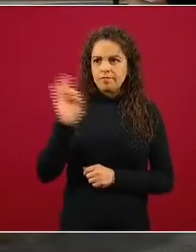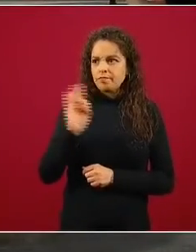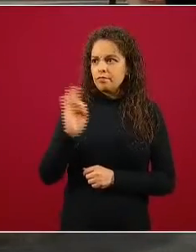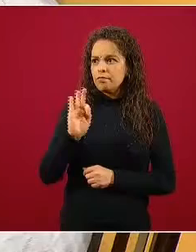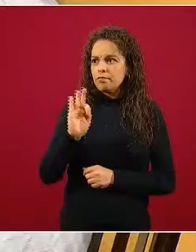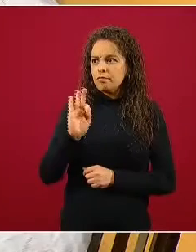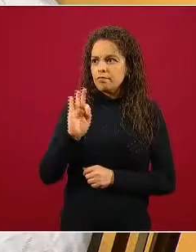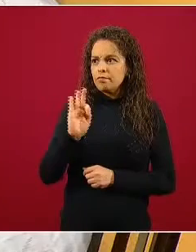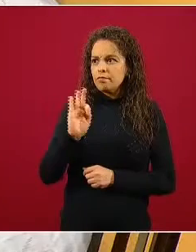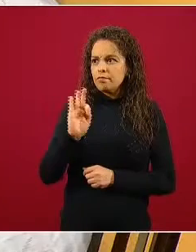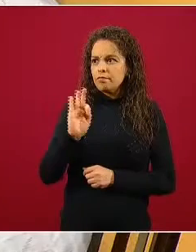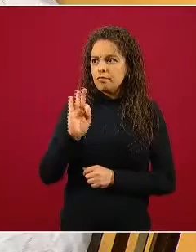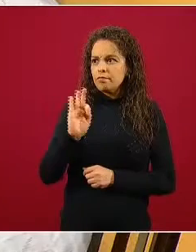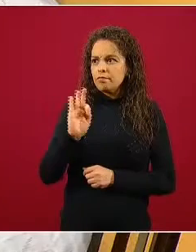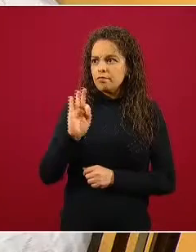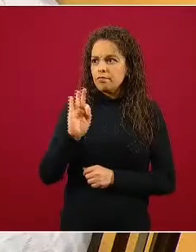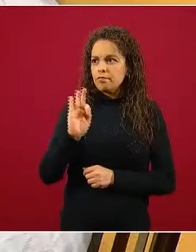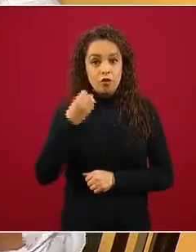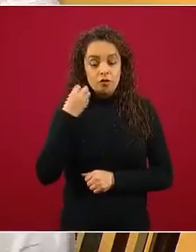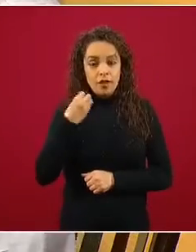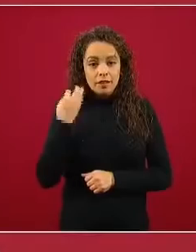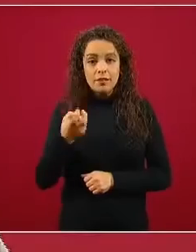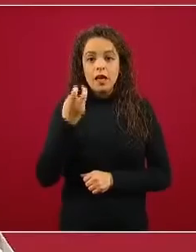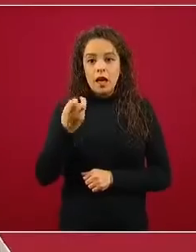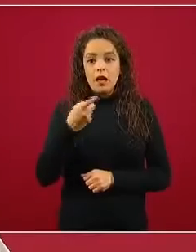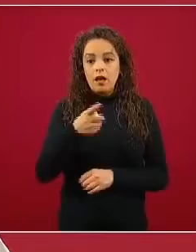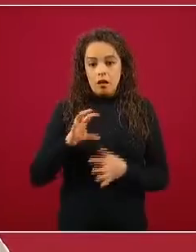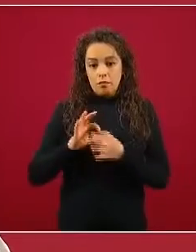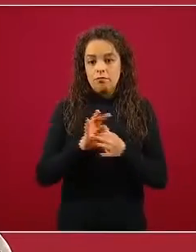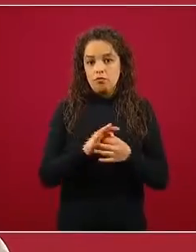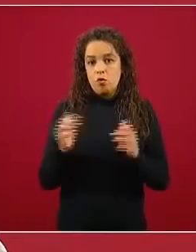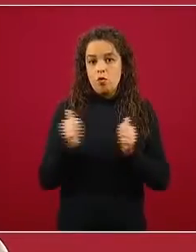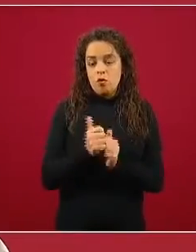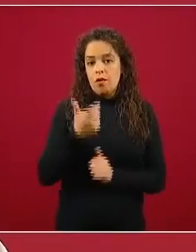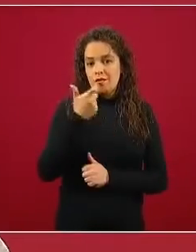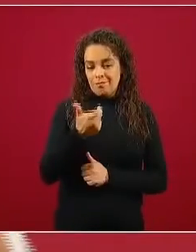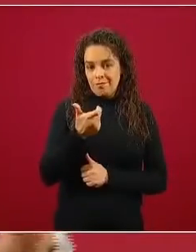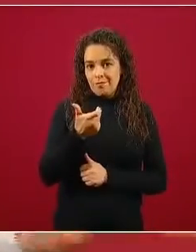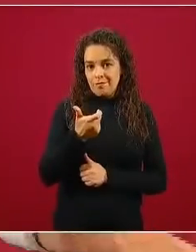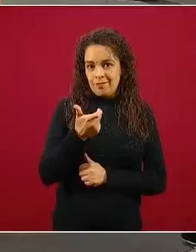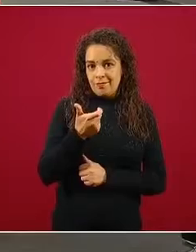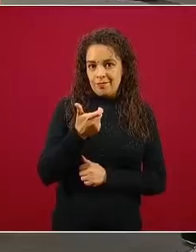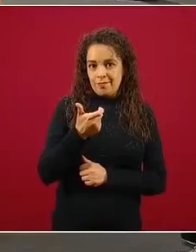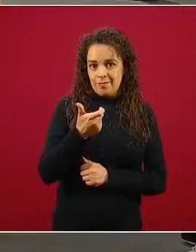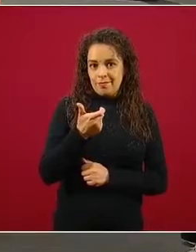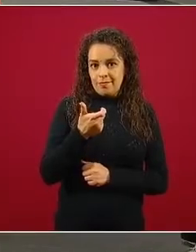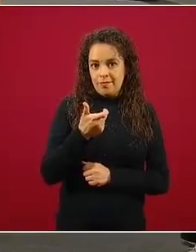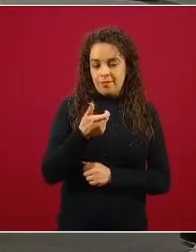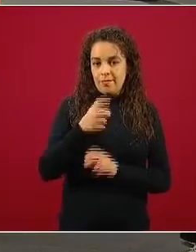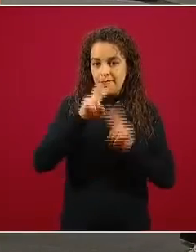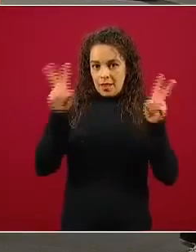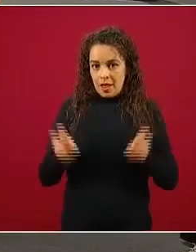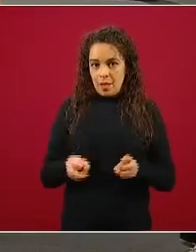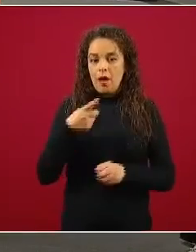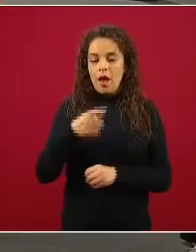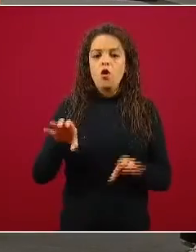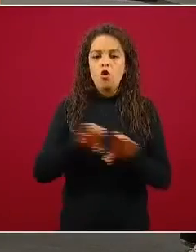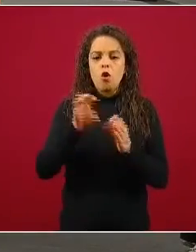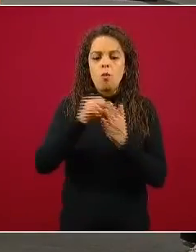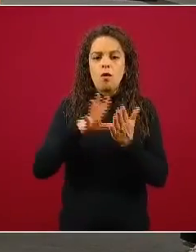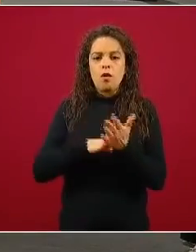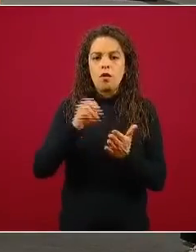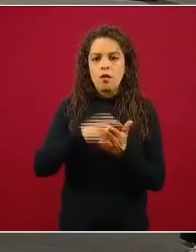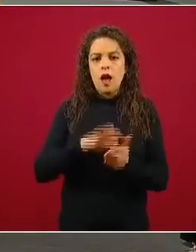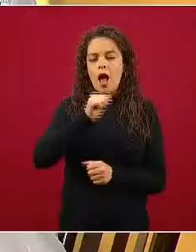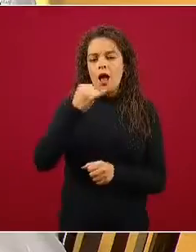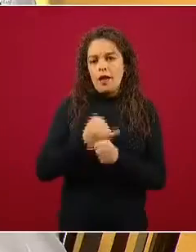7, en la conferencia de las 6, tiene que ver con un tema económico, que cómo ha sido el registro de las incapacidades, porque sí se